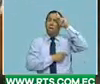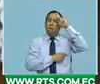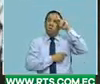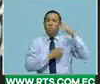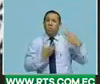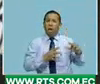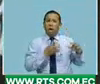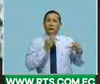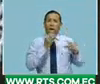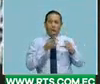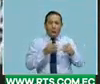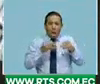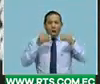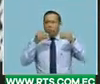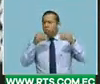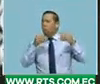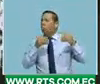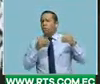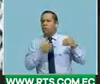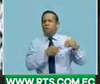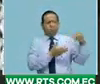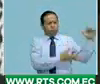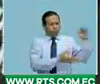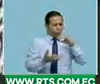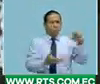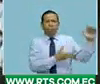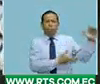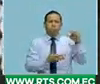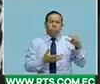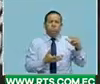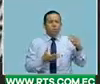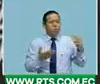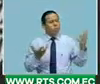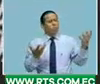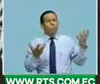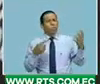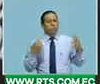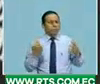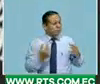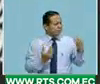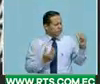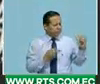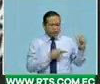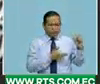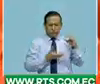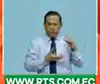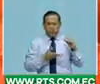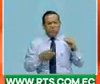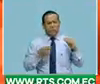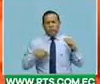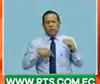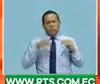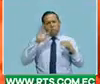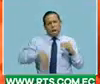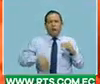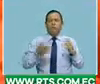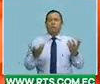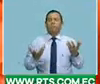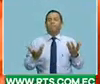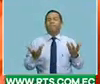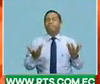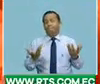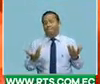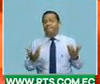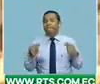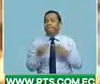de 2.40, ¿sí me entiendes? Que si no entrara en esta sandía, estuviéramos con un precio de $3 por sandía. En todo caso, la sandía y